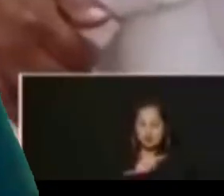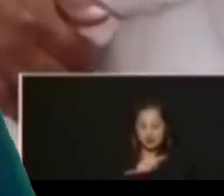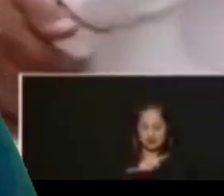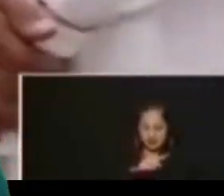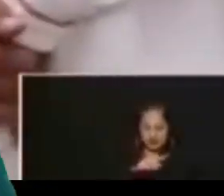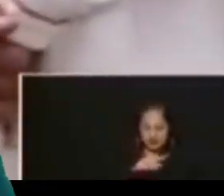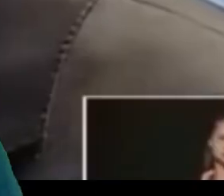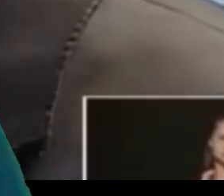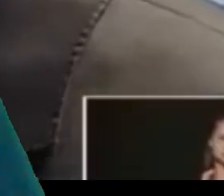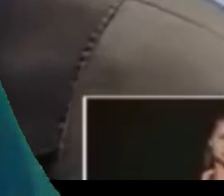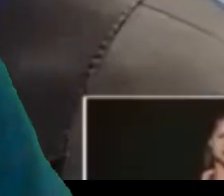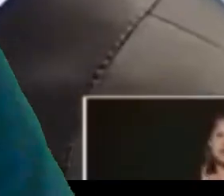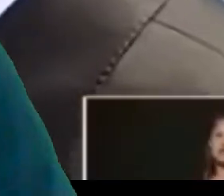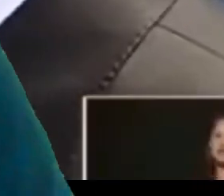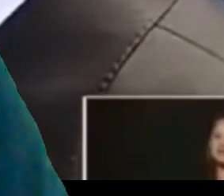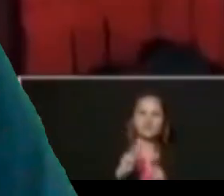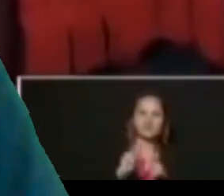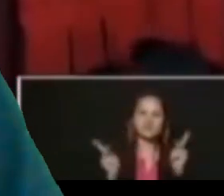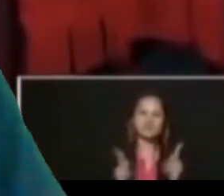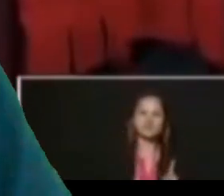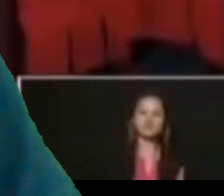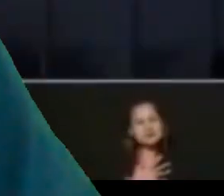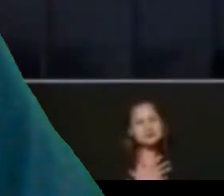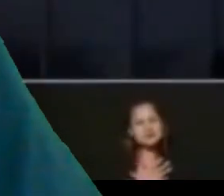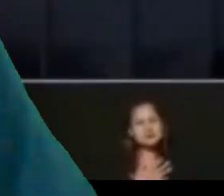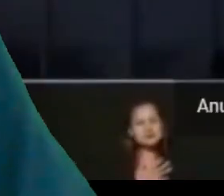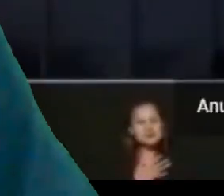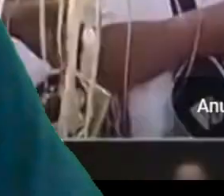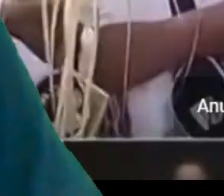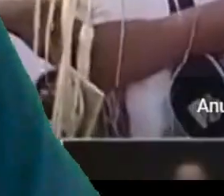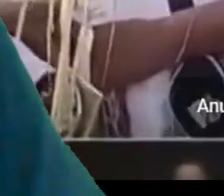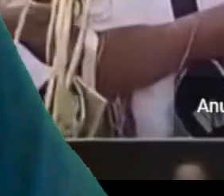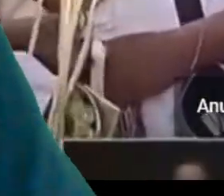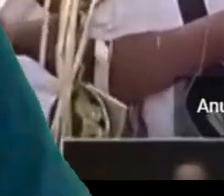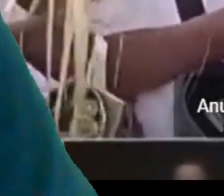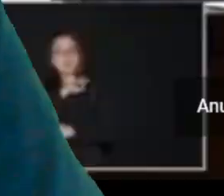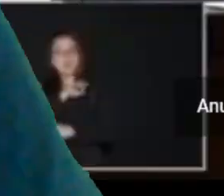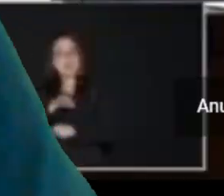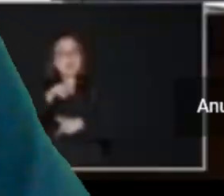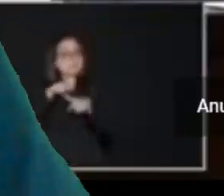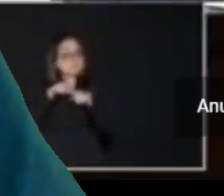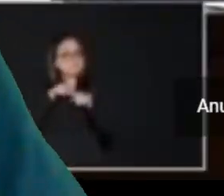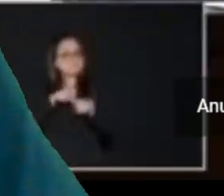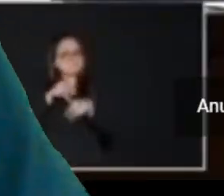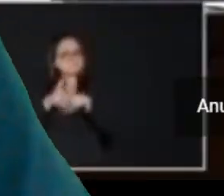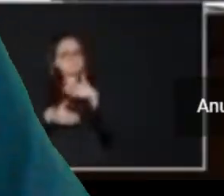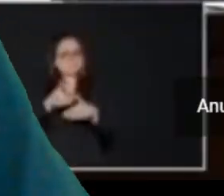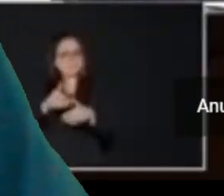sea, es el presidente. O sea, no espero